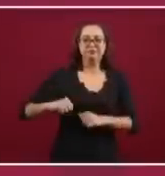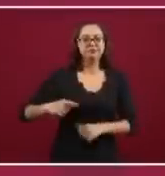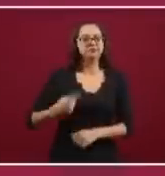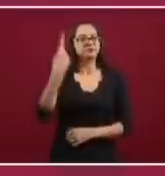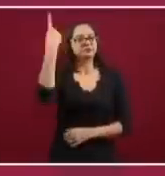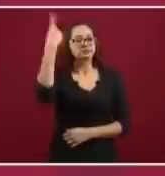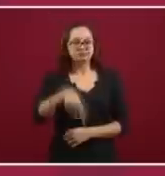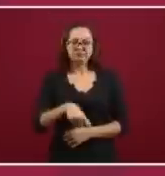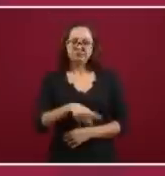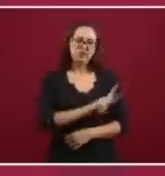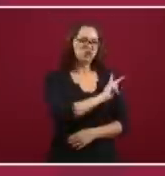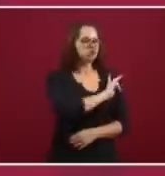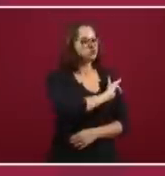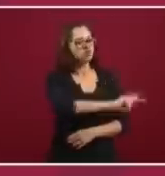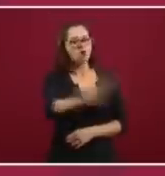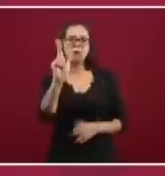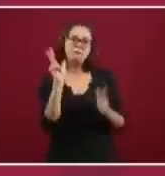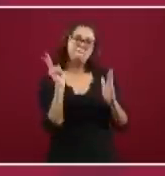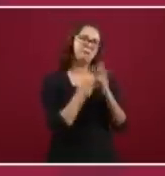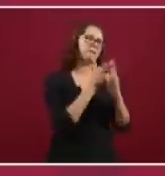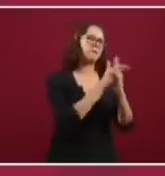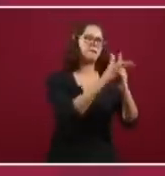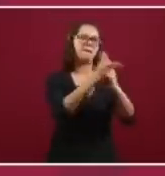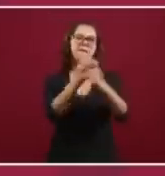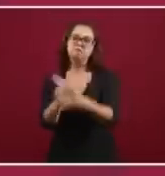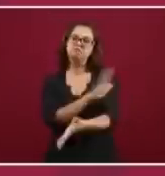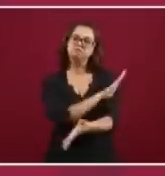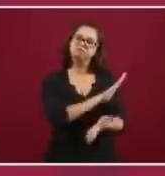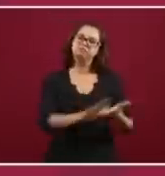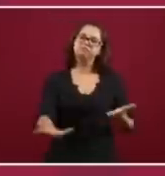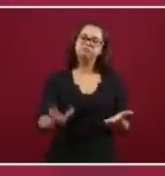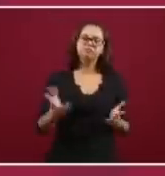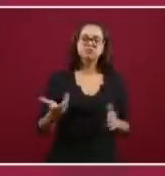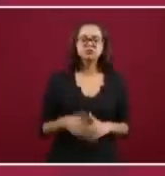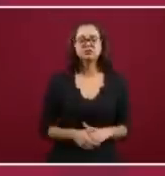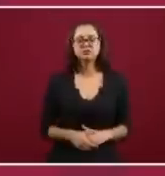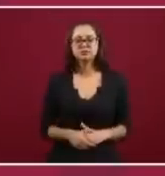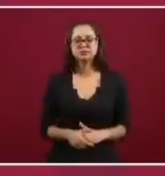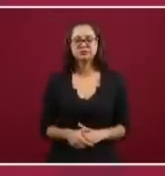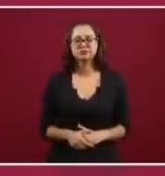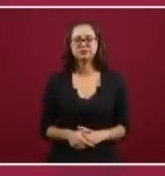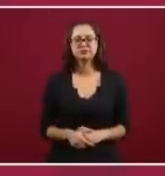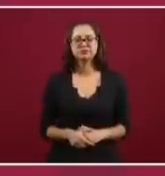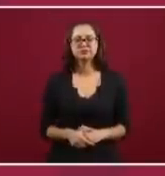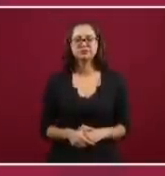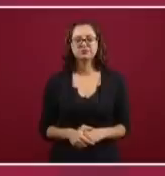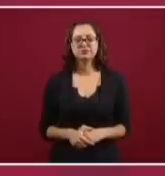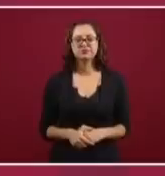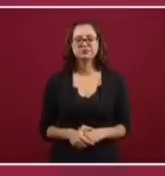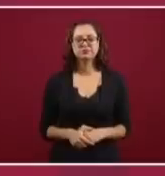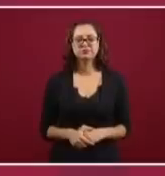de limpiar, de barrer, de ajusticiar.